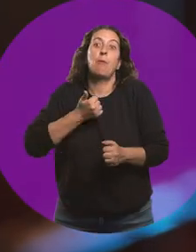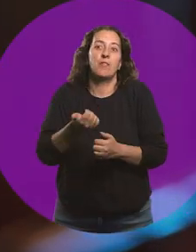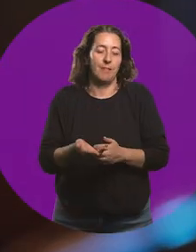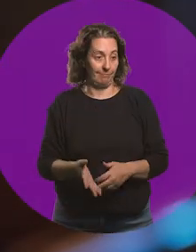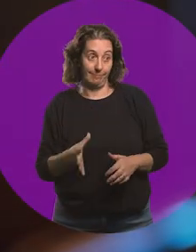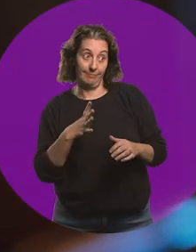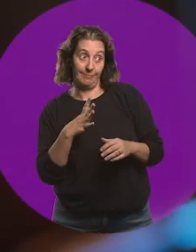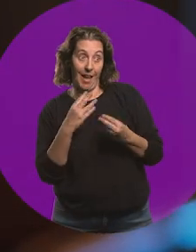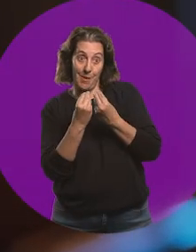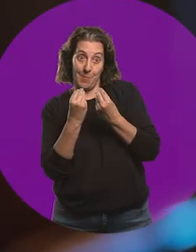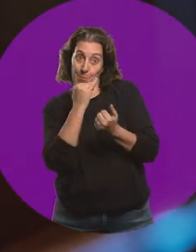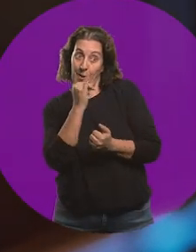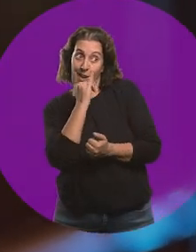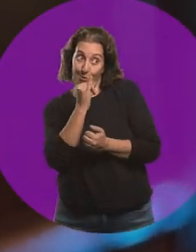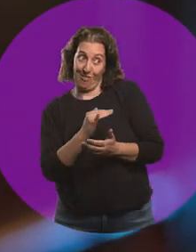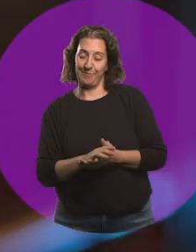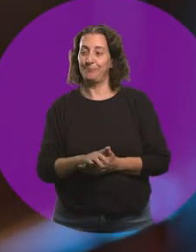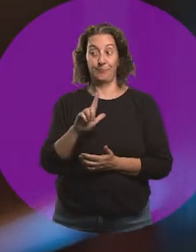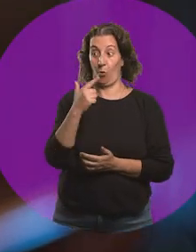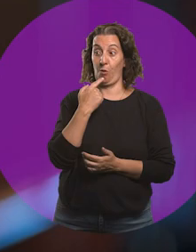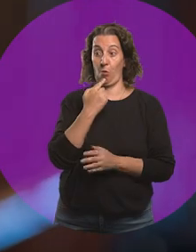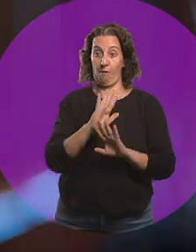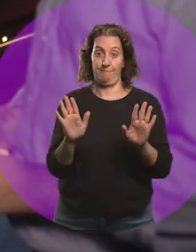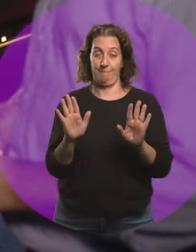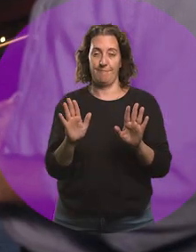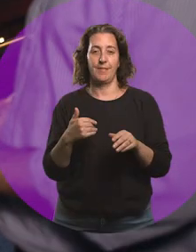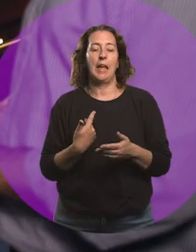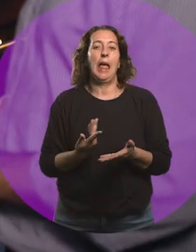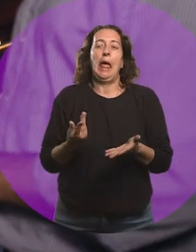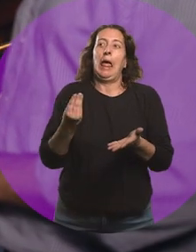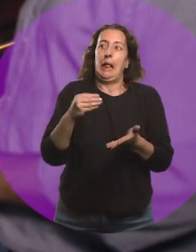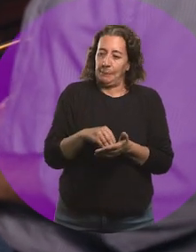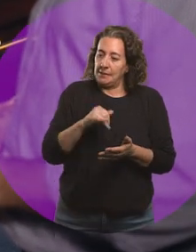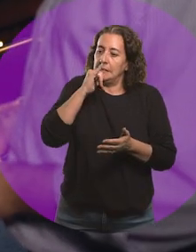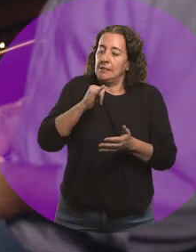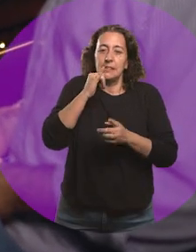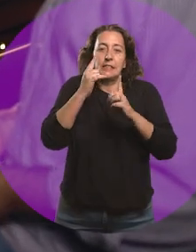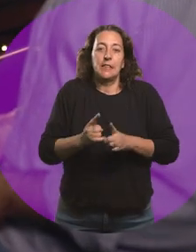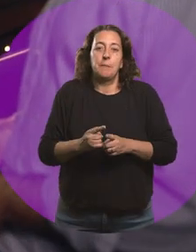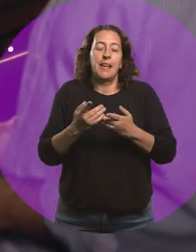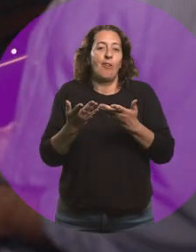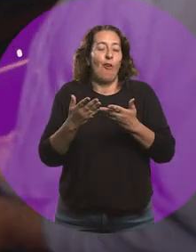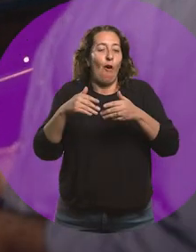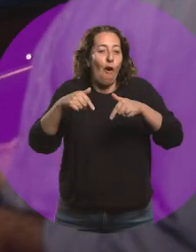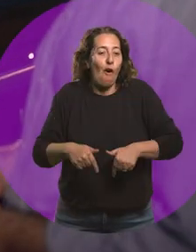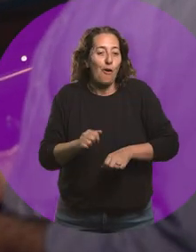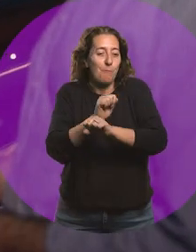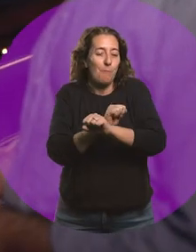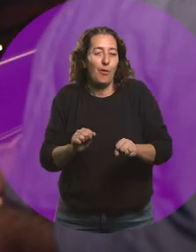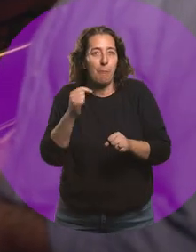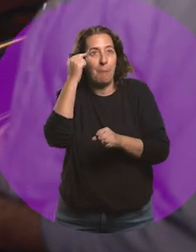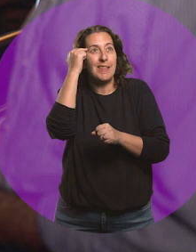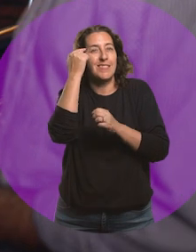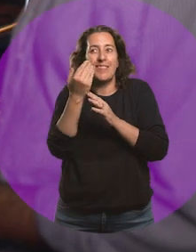mucho para contar. Sí, no tengo duda. No, y además también contar con la posibilidad de tener el diario lunes. O sea, que podemos también ver